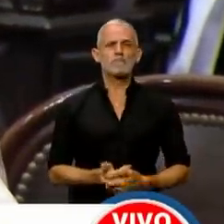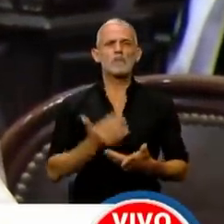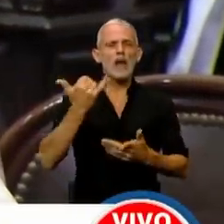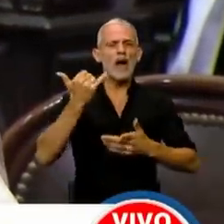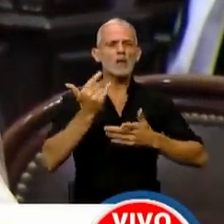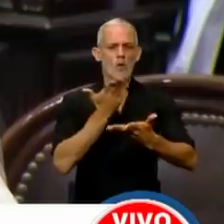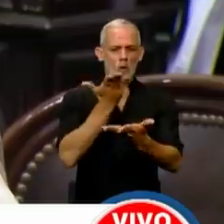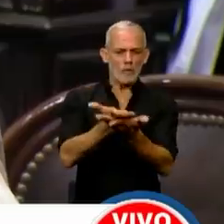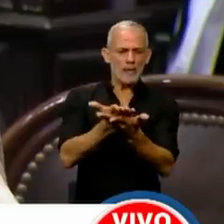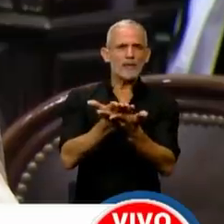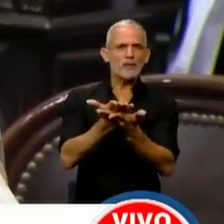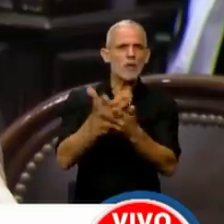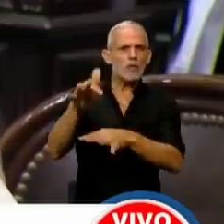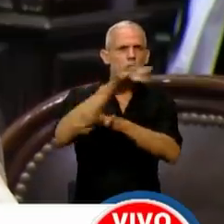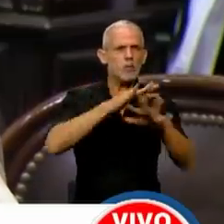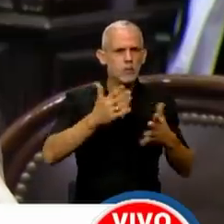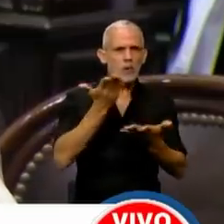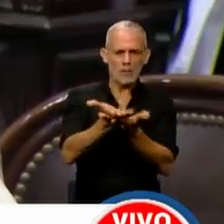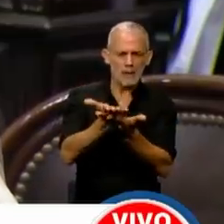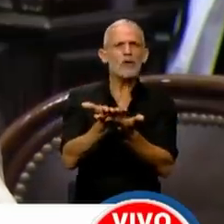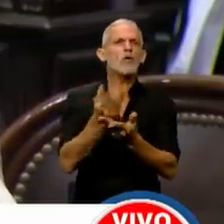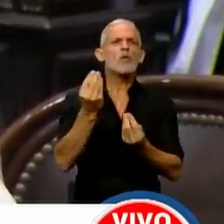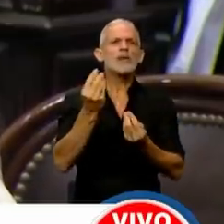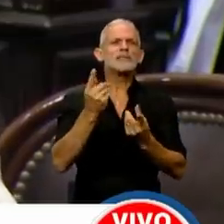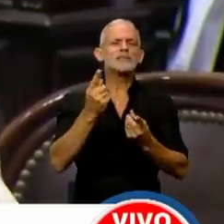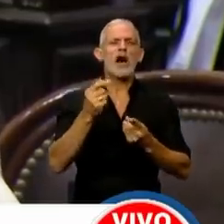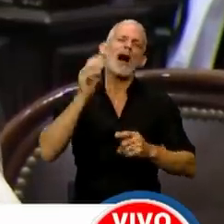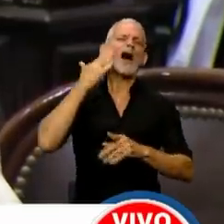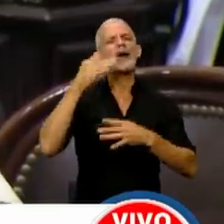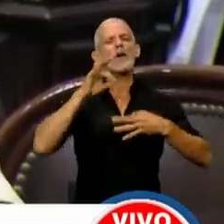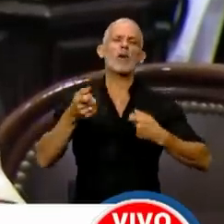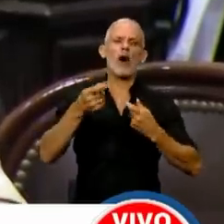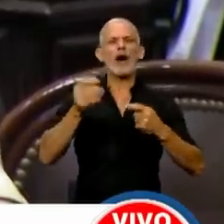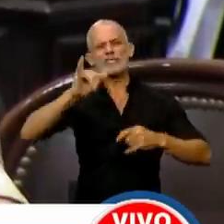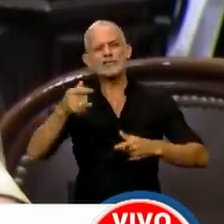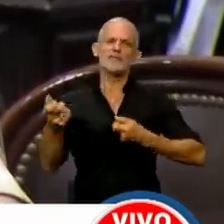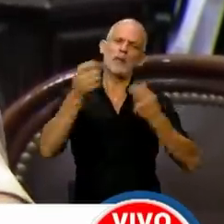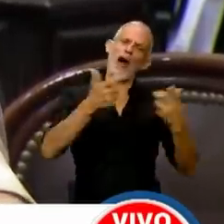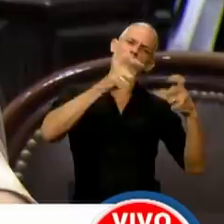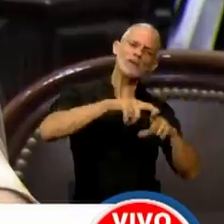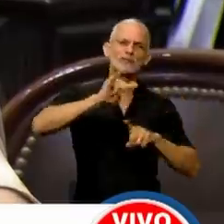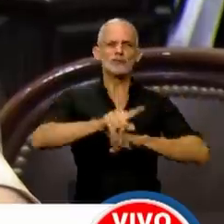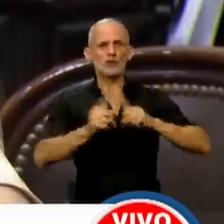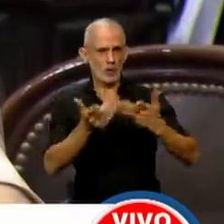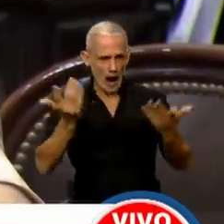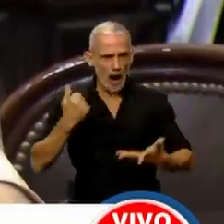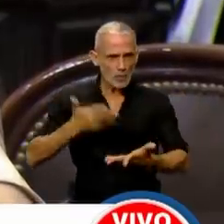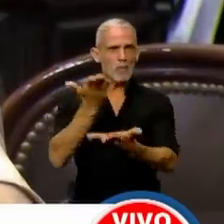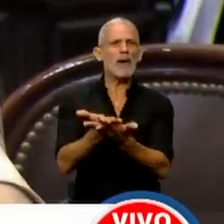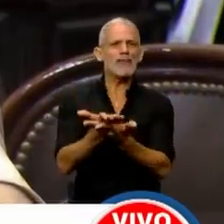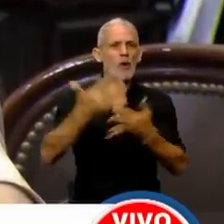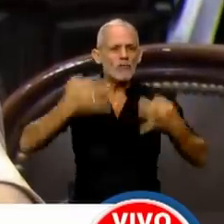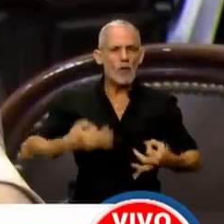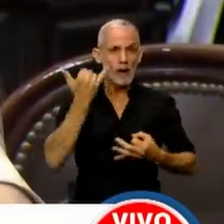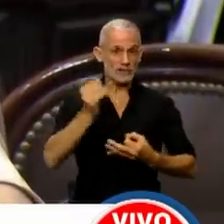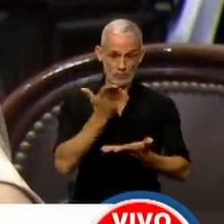Hay una moción dando vuelta, señor presidente. No se trata de la gentileza que pueda tener uno u otro para decir. Hay una moción que